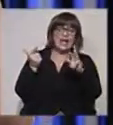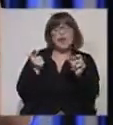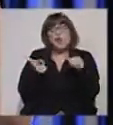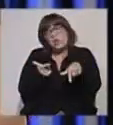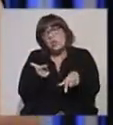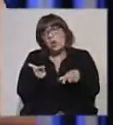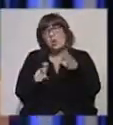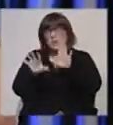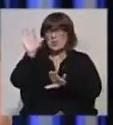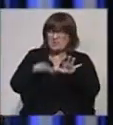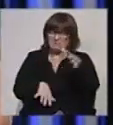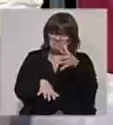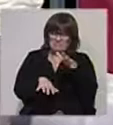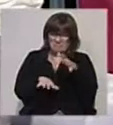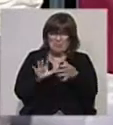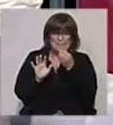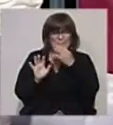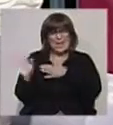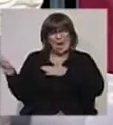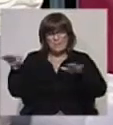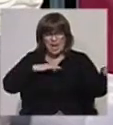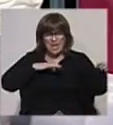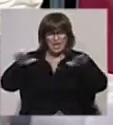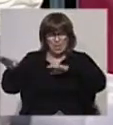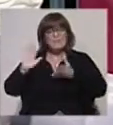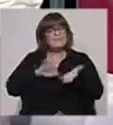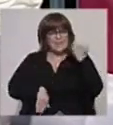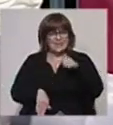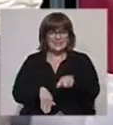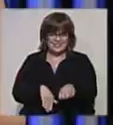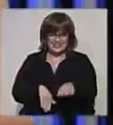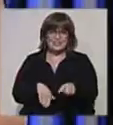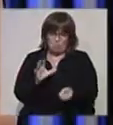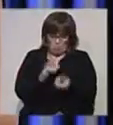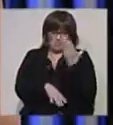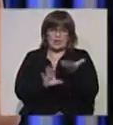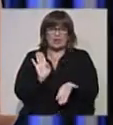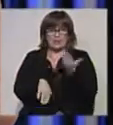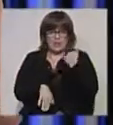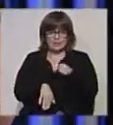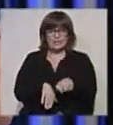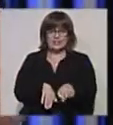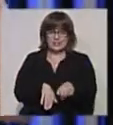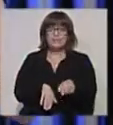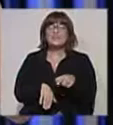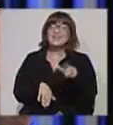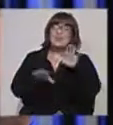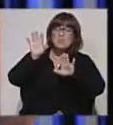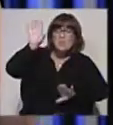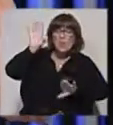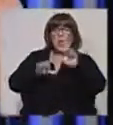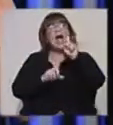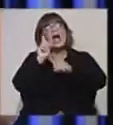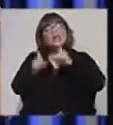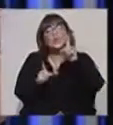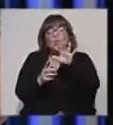como el año de los parodistas. Uh-huh. Que el nivel y como de la modernización viene por el lado de los parodistas. Que las murgas, viste, hay algunas que se destacan,